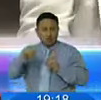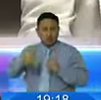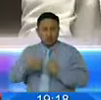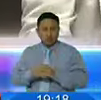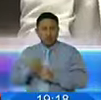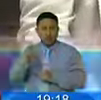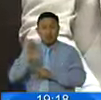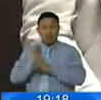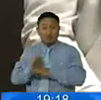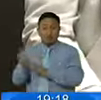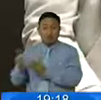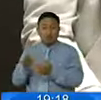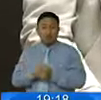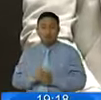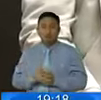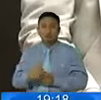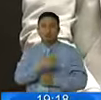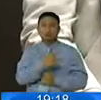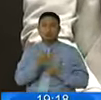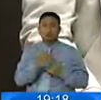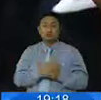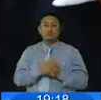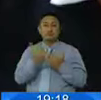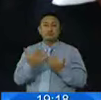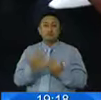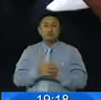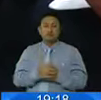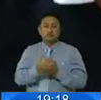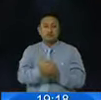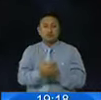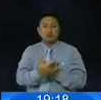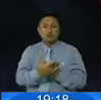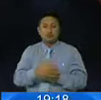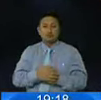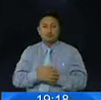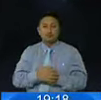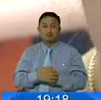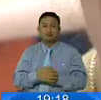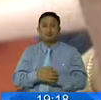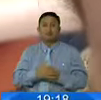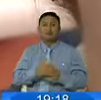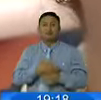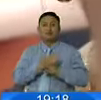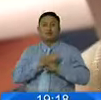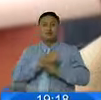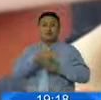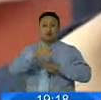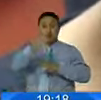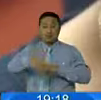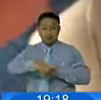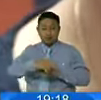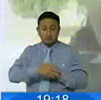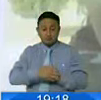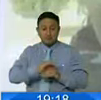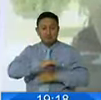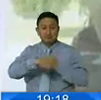país. Alexandra y su familia se encuentran a la espera del informe que emitirá la Defensoría del Pueblo, en donde dicen se